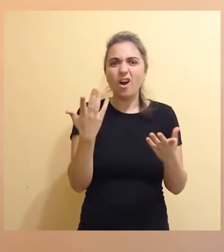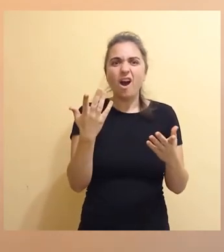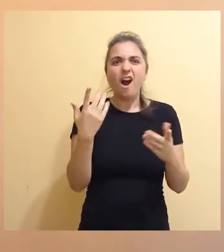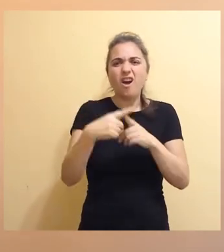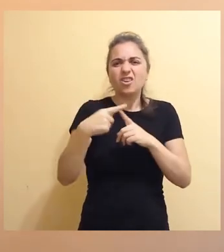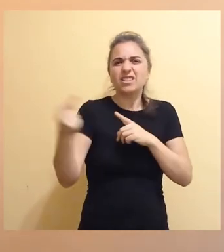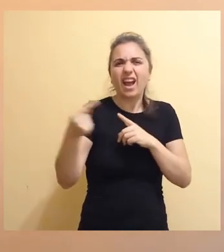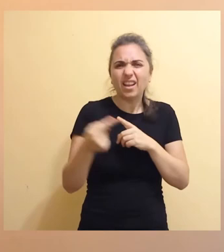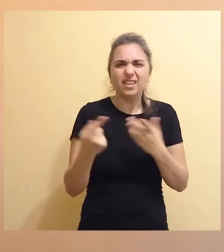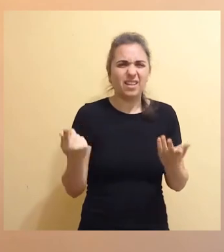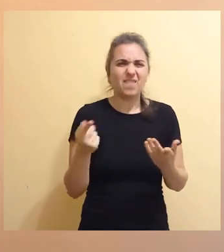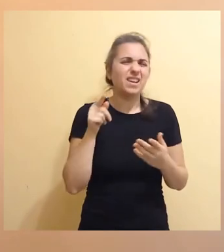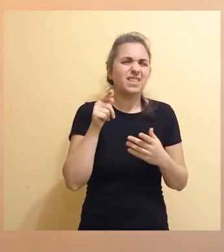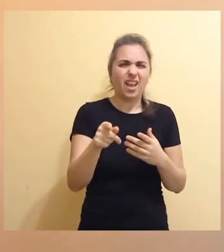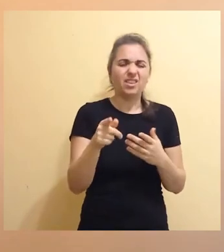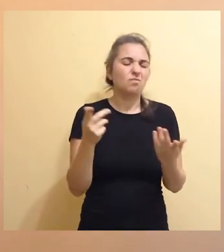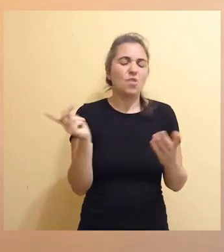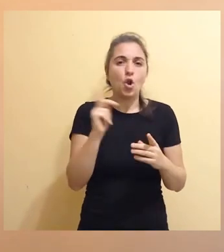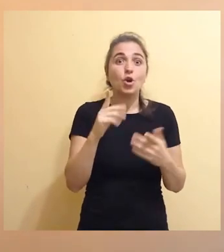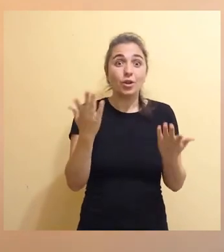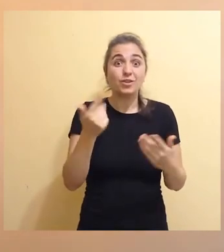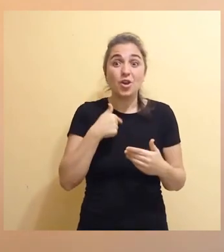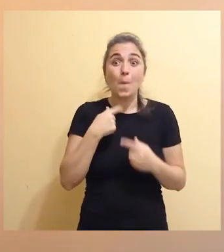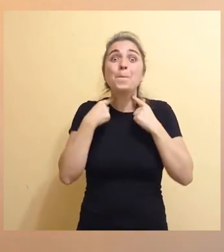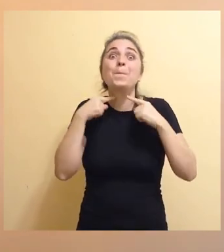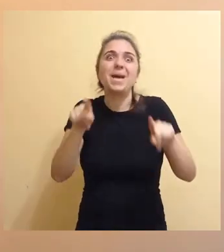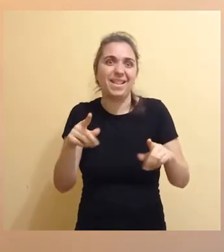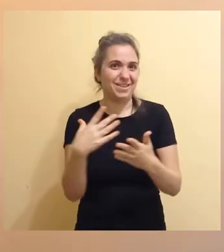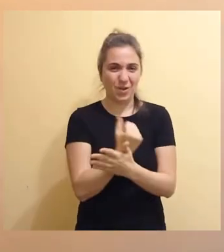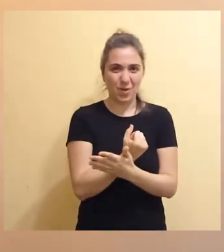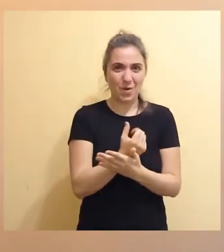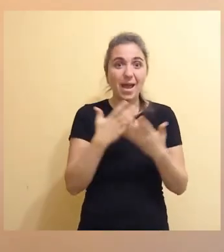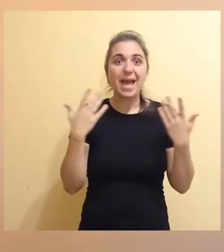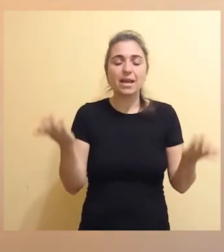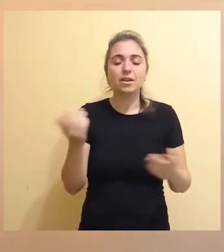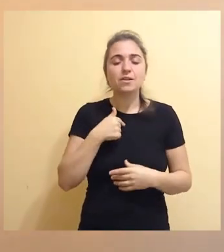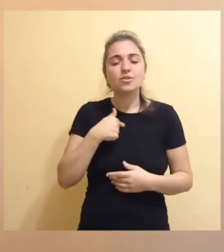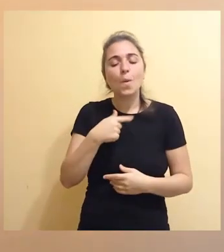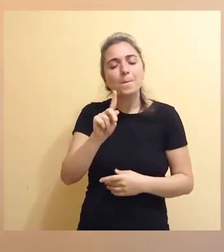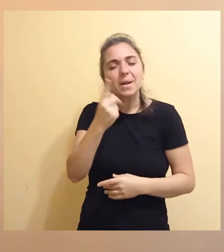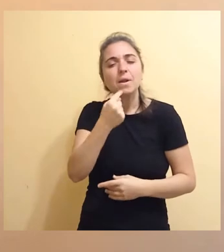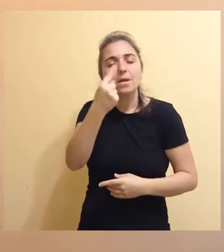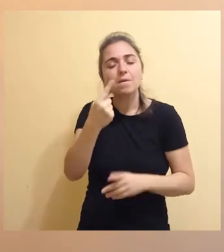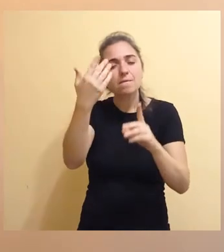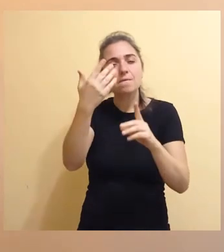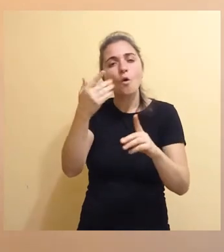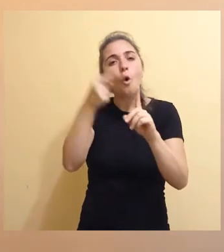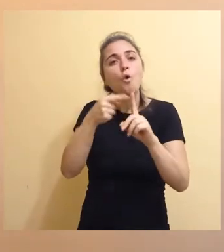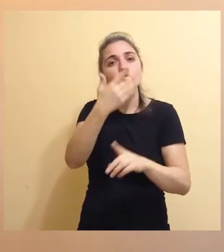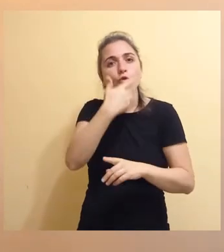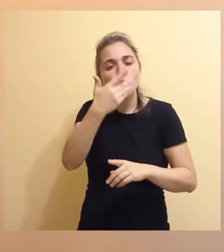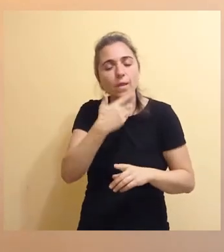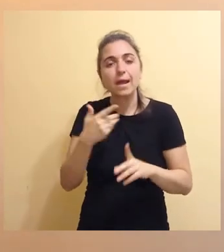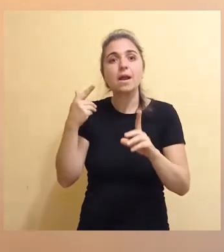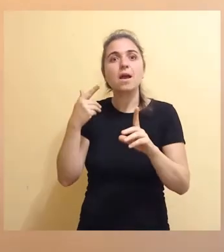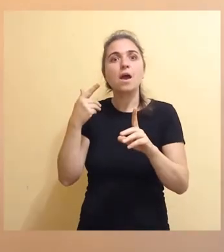desconexión, hay una demonización y nos vamos a perder toda su vida, todo lo que hay detrás, ¿vale? Entonces, en primer lugar, hablaría de eso, de